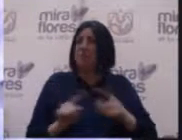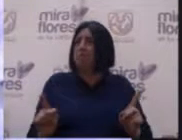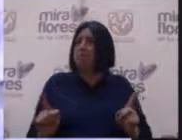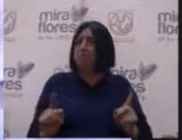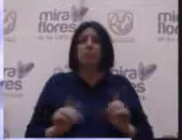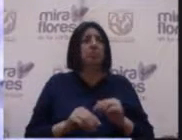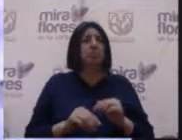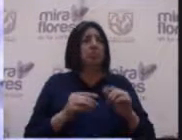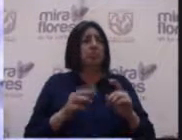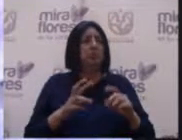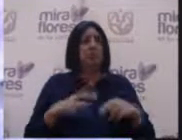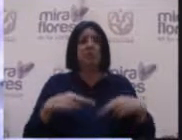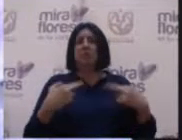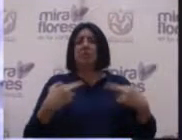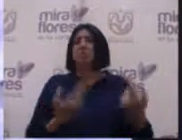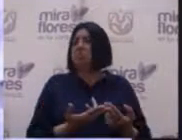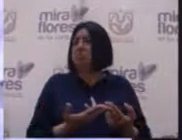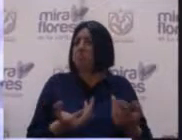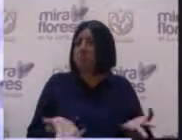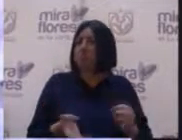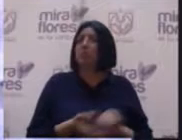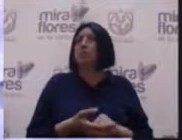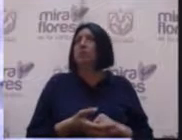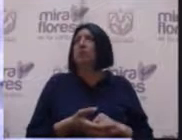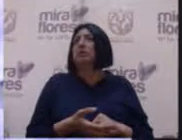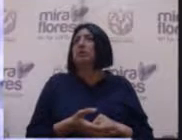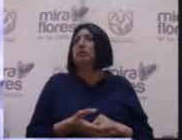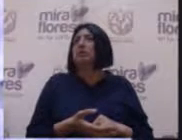una reunión, una sesión de